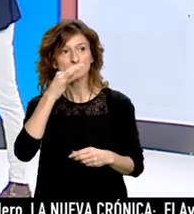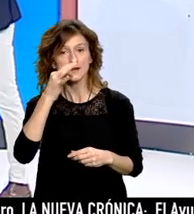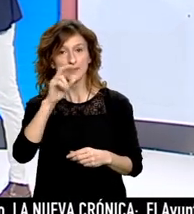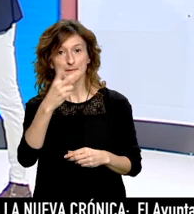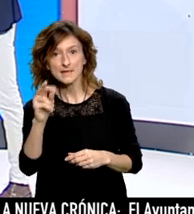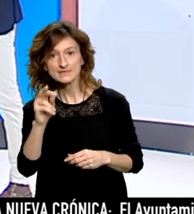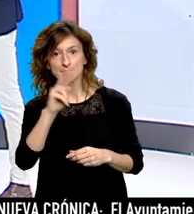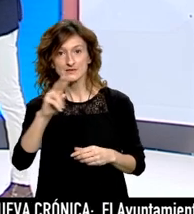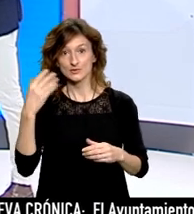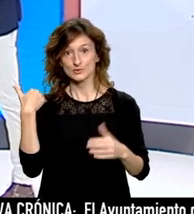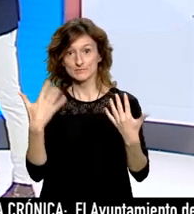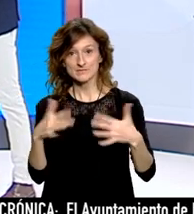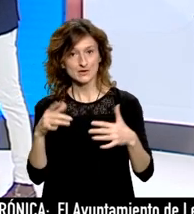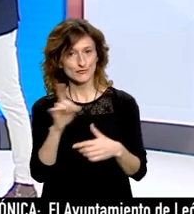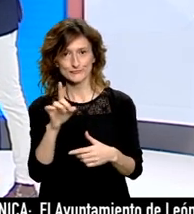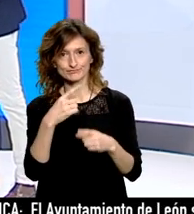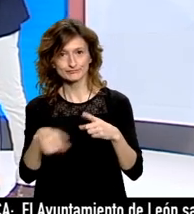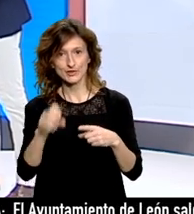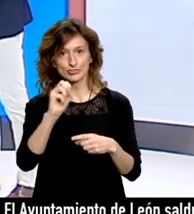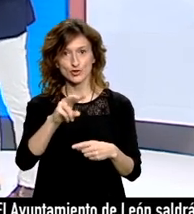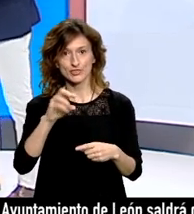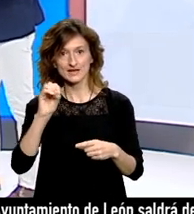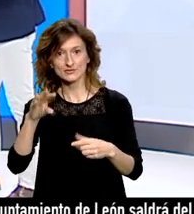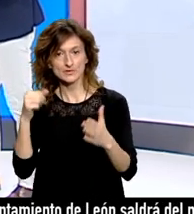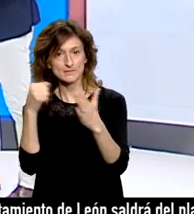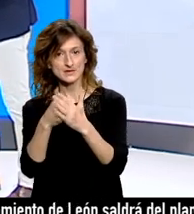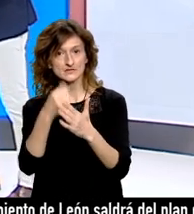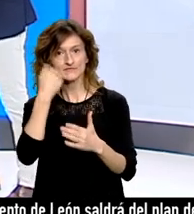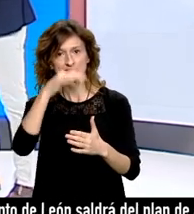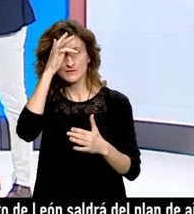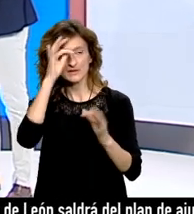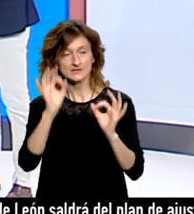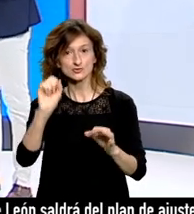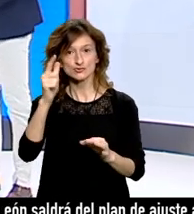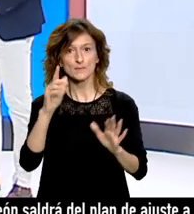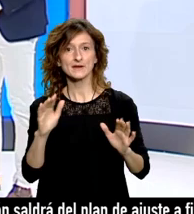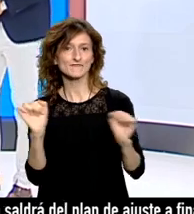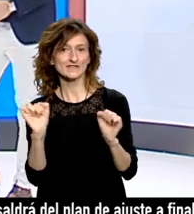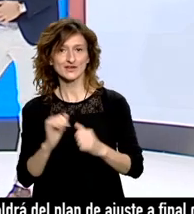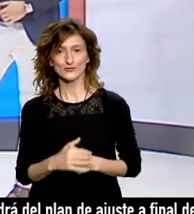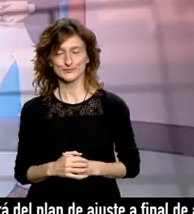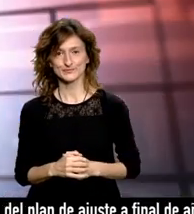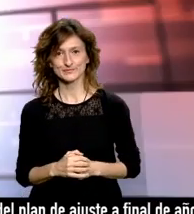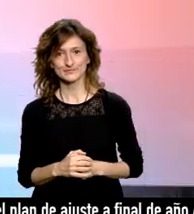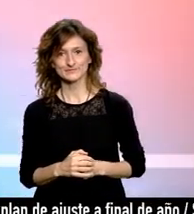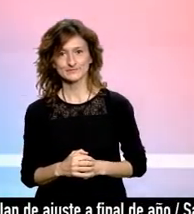lejos de esos 20 o 22 del miércoles, como mucho 12 o 14, y el fin de semana vamos a seguir en esta línea. Sol, pero frío.